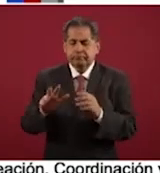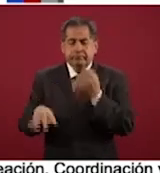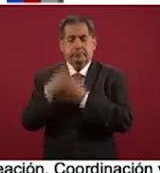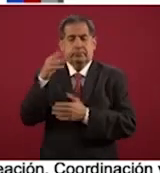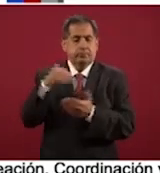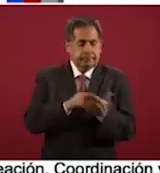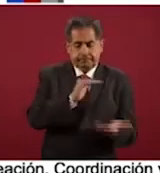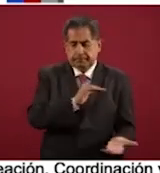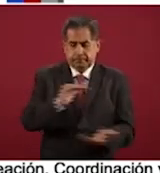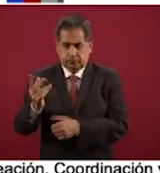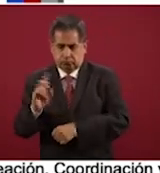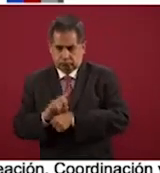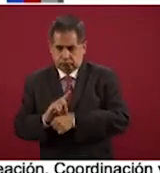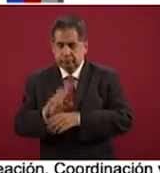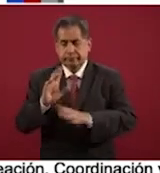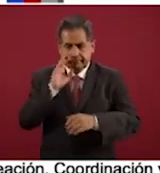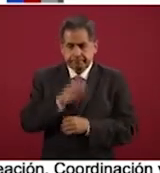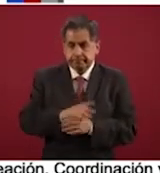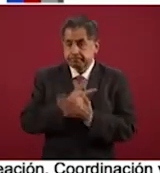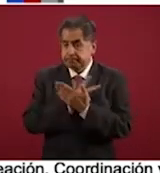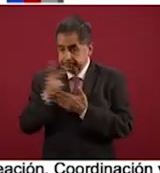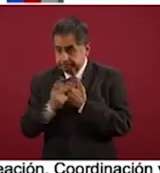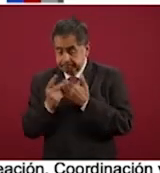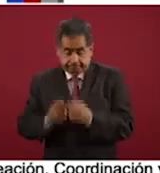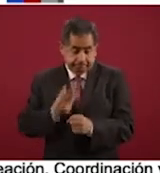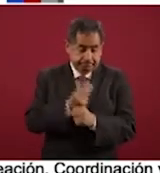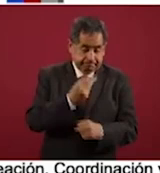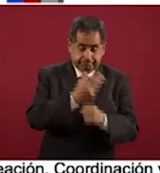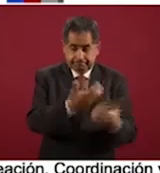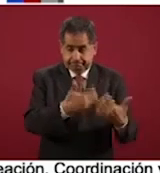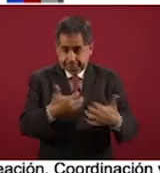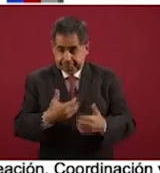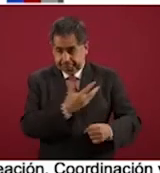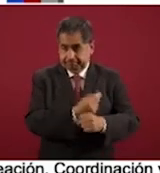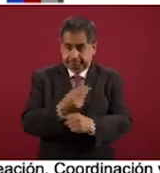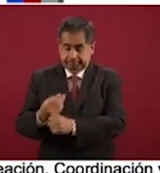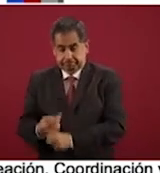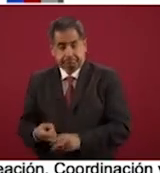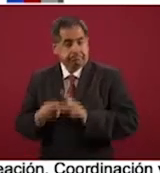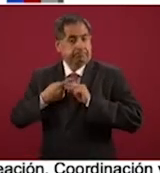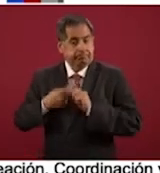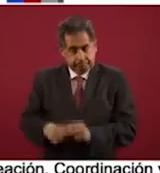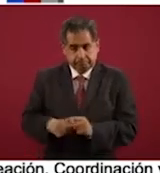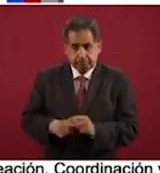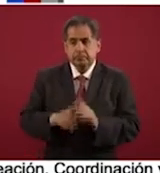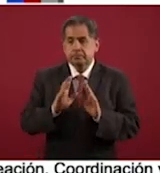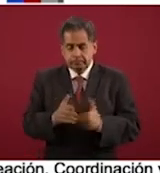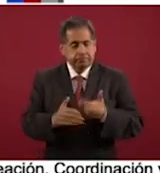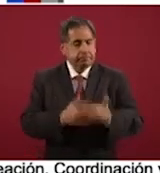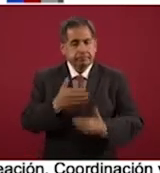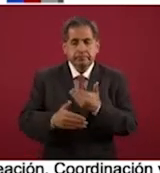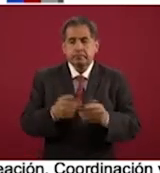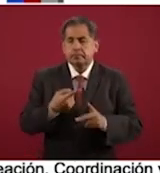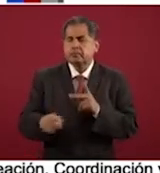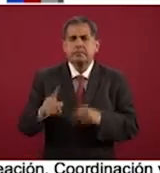por día exactamente el programa de rehabilitación entran las plantas de proceso a